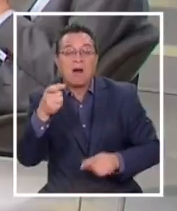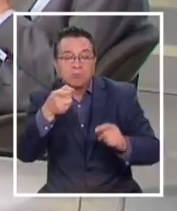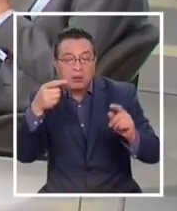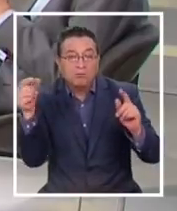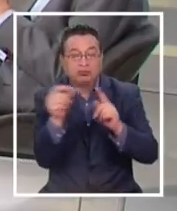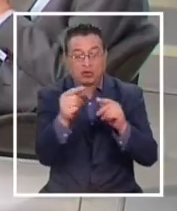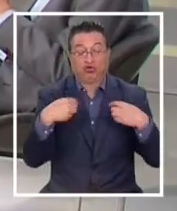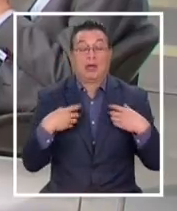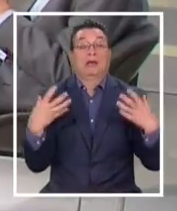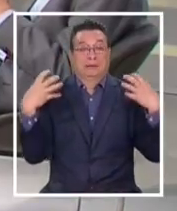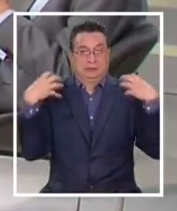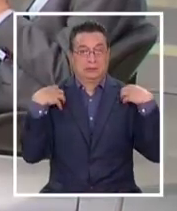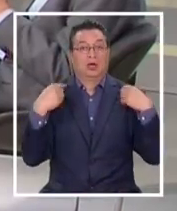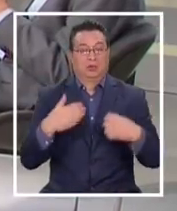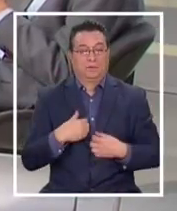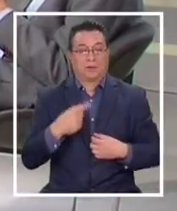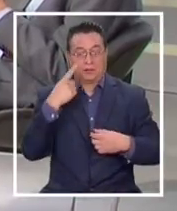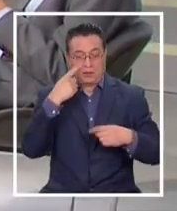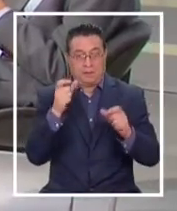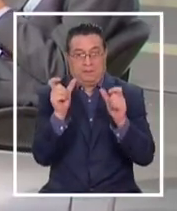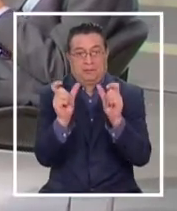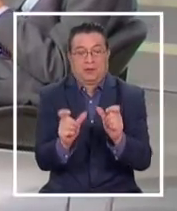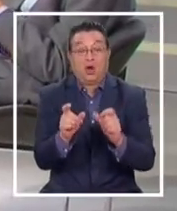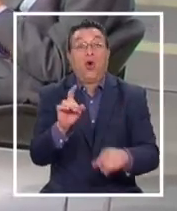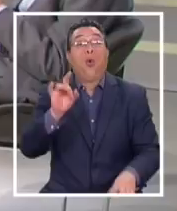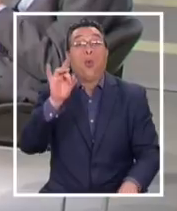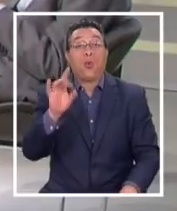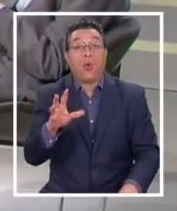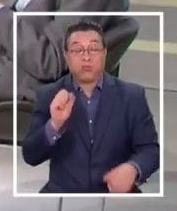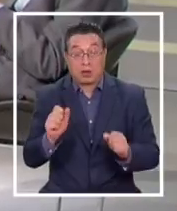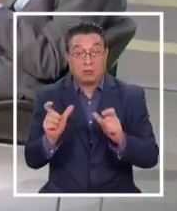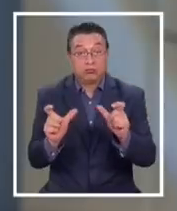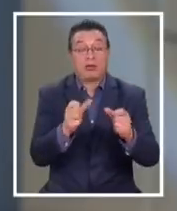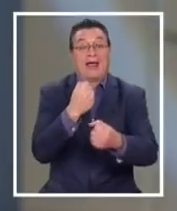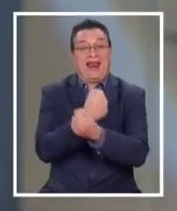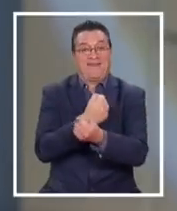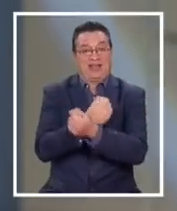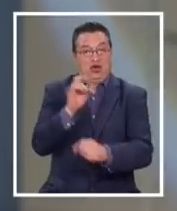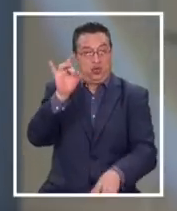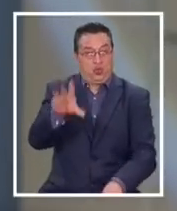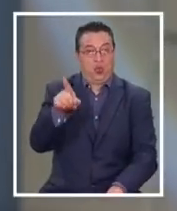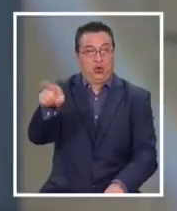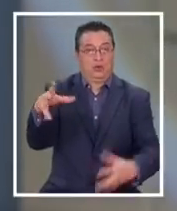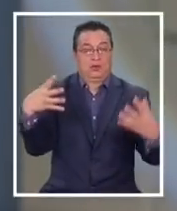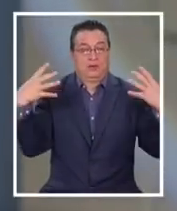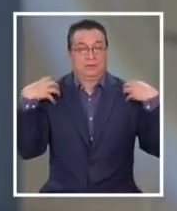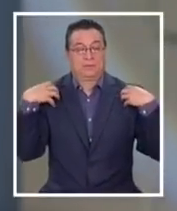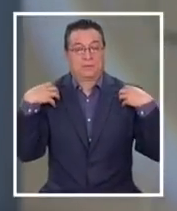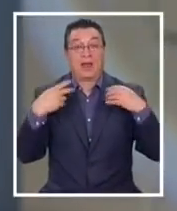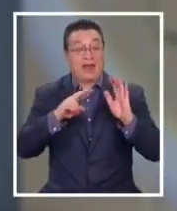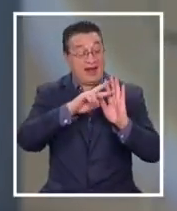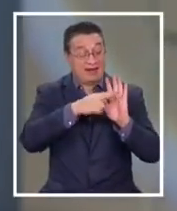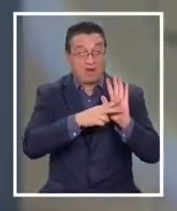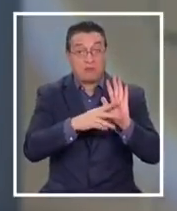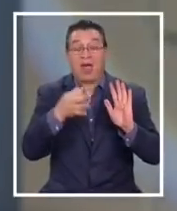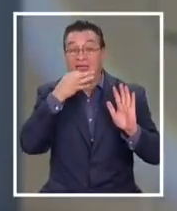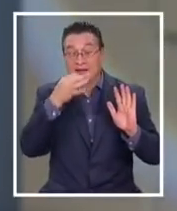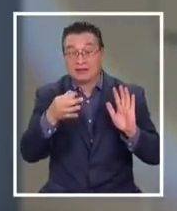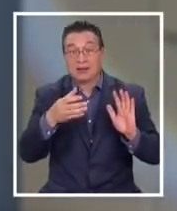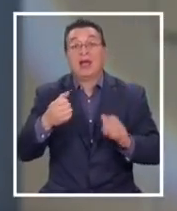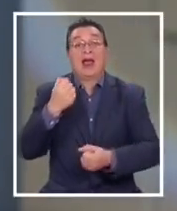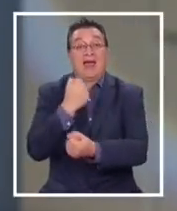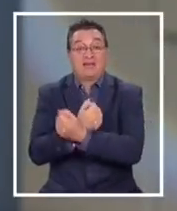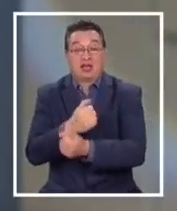arma. Segundo, fiscalización. Hoy día los únicos que pueden fiscalizar son carabineros. La reforma dice carabineros y